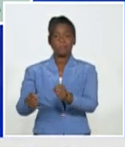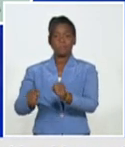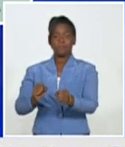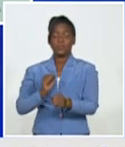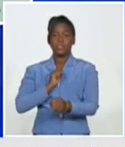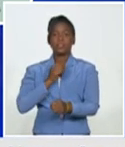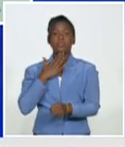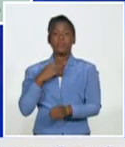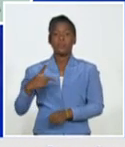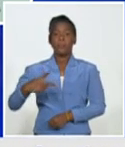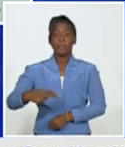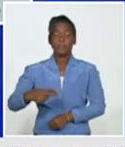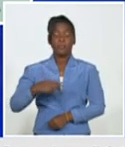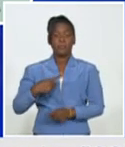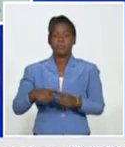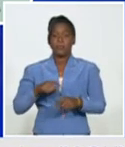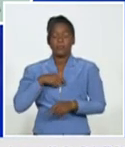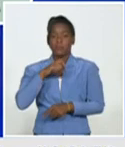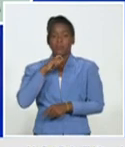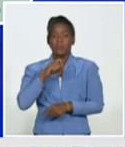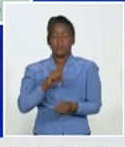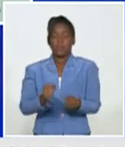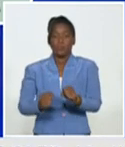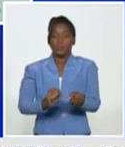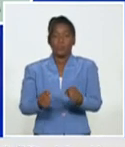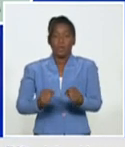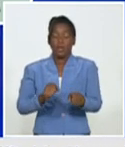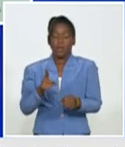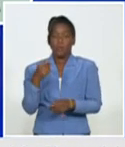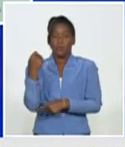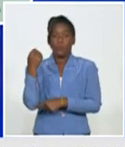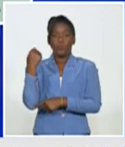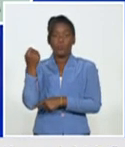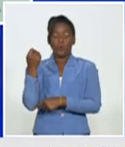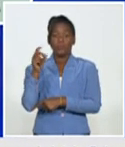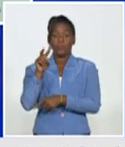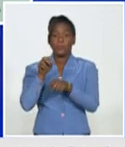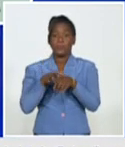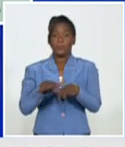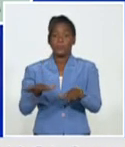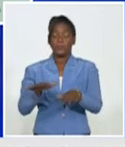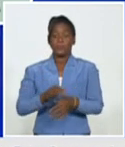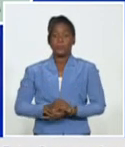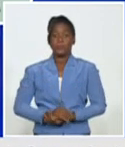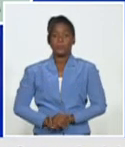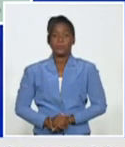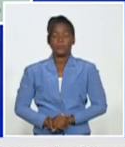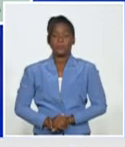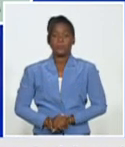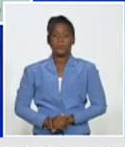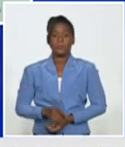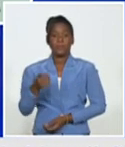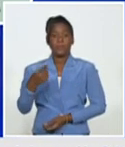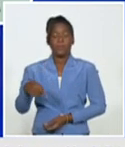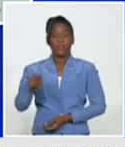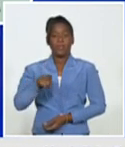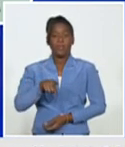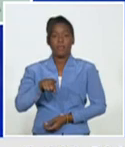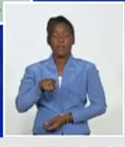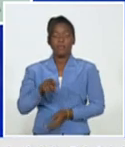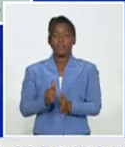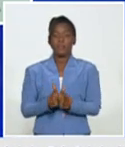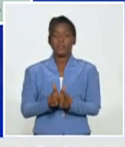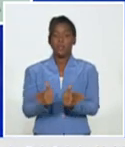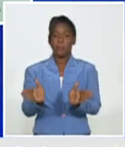lo evidencian las cifras diariamente, es elevada. Ayer el mayor número en San Miguel del